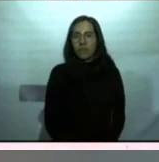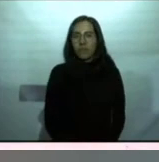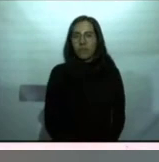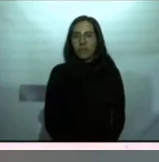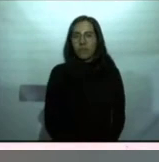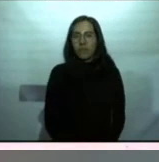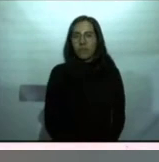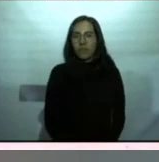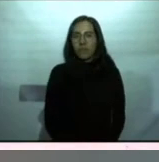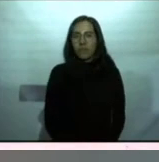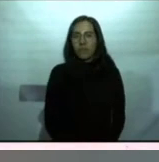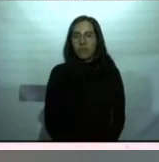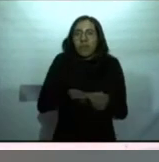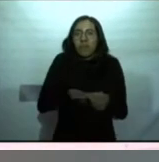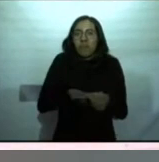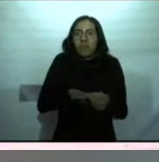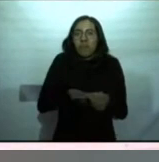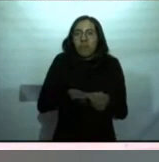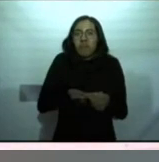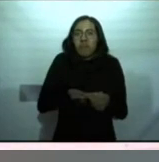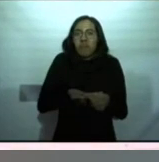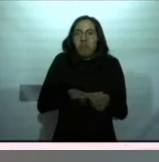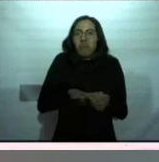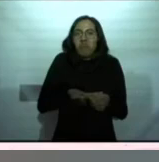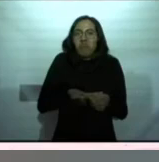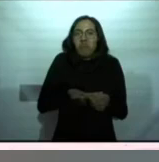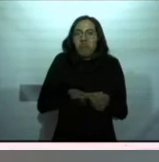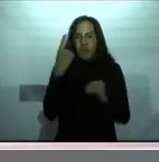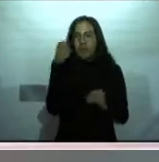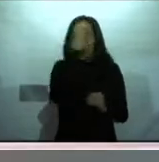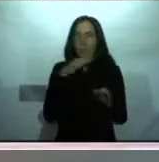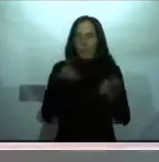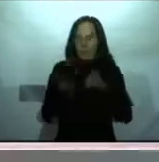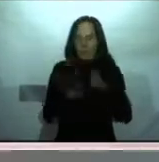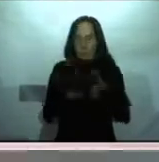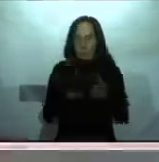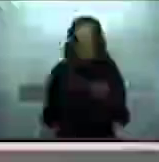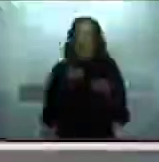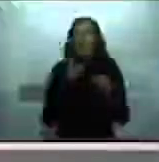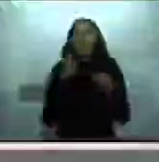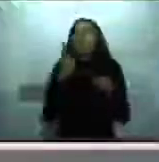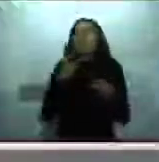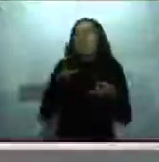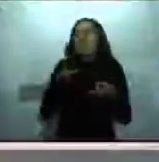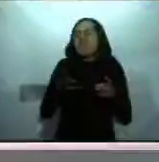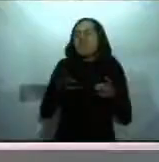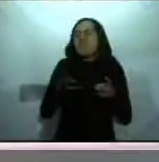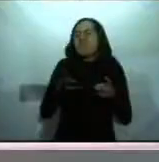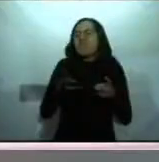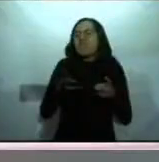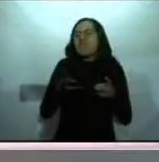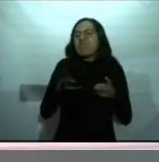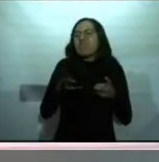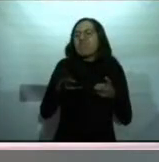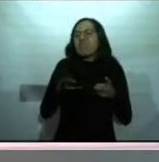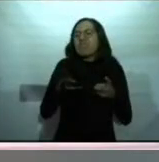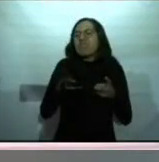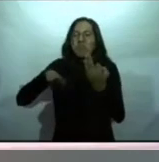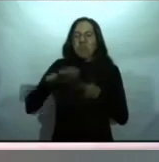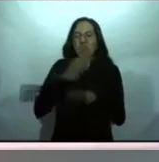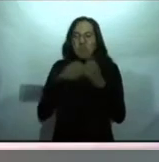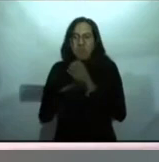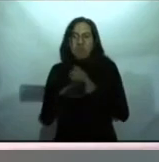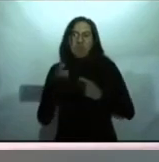el salario, iba a haber inflación. Que si aumentaba el salario, entonces no iba a